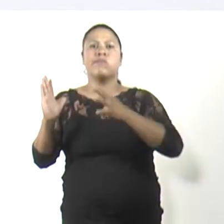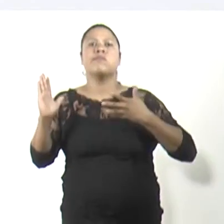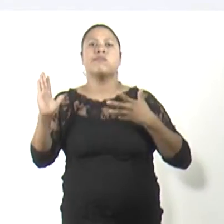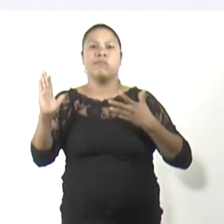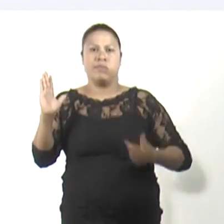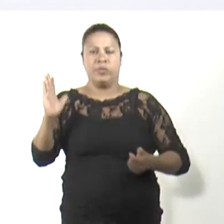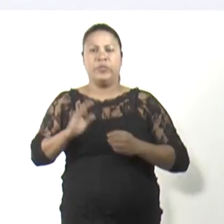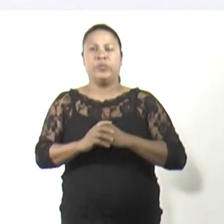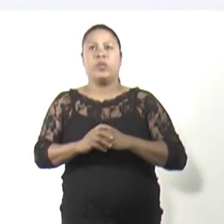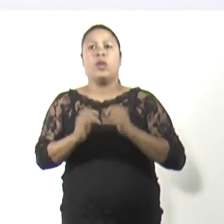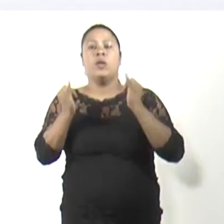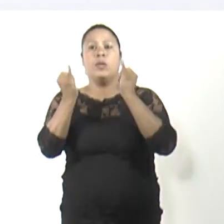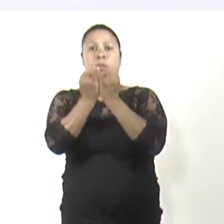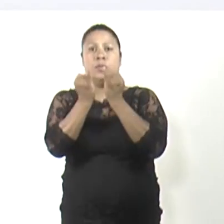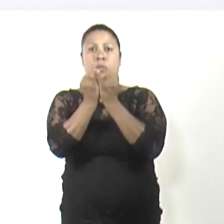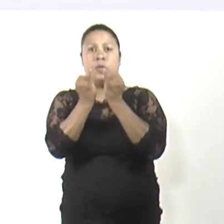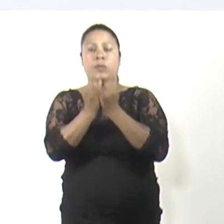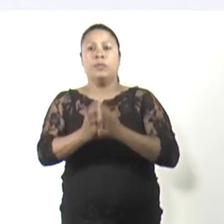Así también